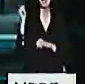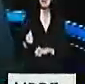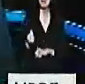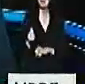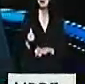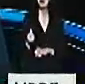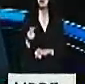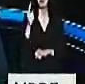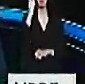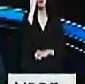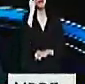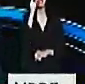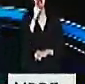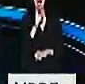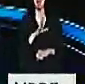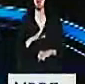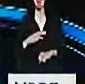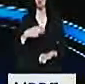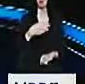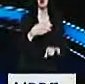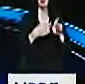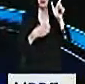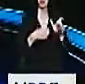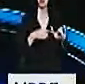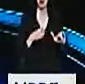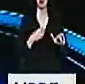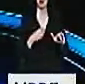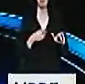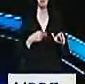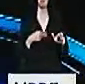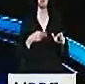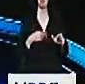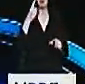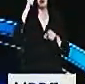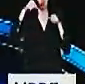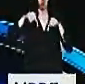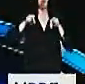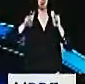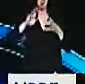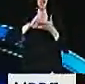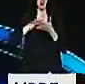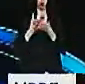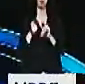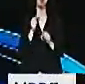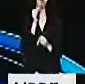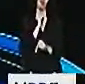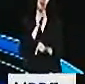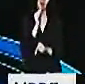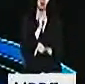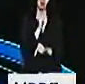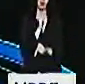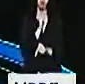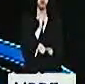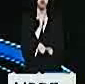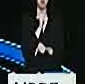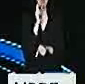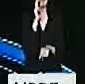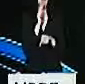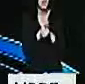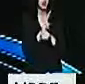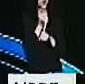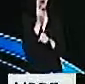desde el momento uno desde la perspectiva del cliente, ¿no es cierto? En salud nos ha faltado un poco eso y salir del hospital y mirar cuál